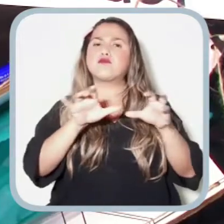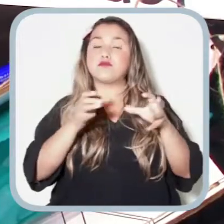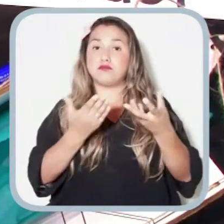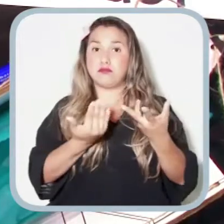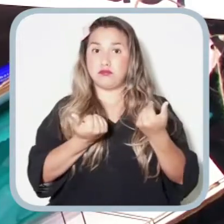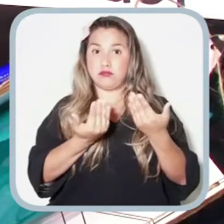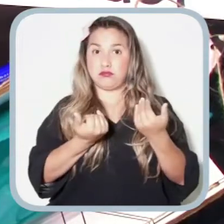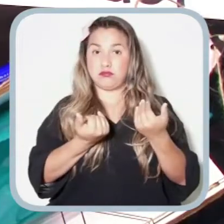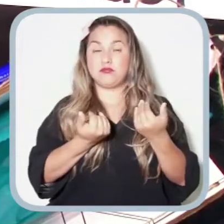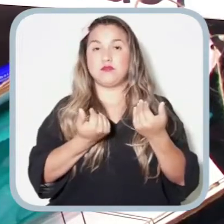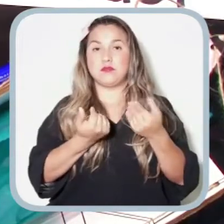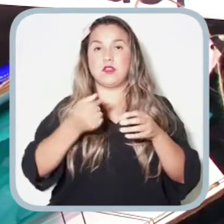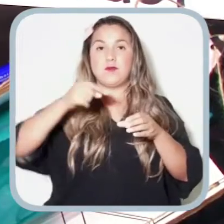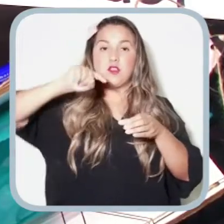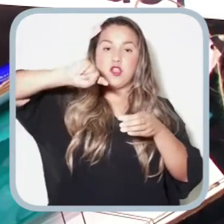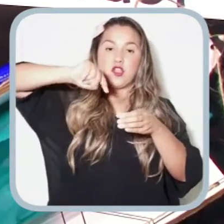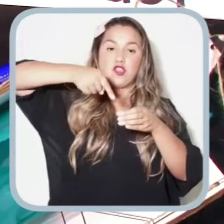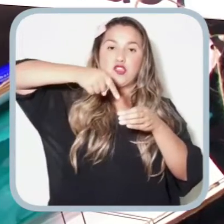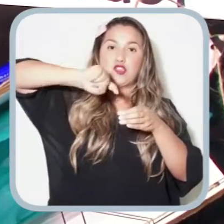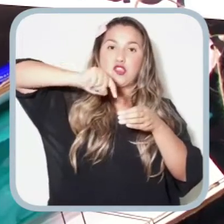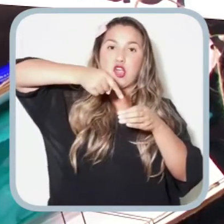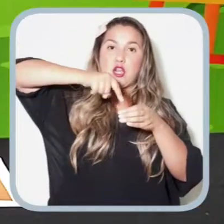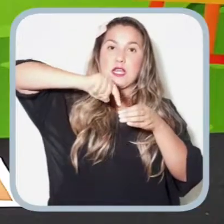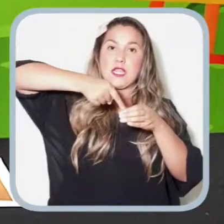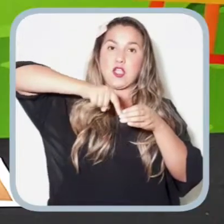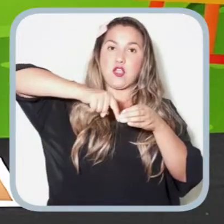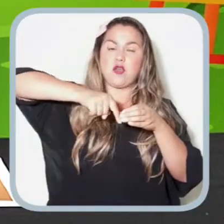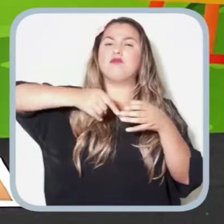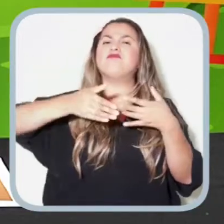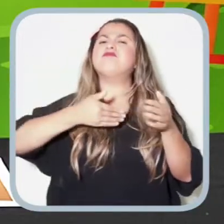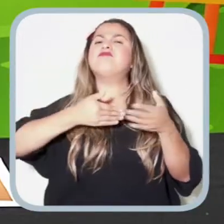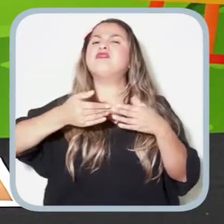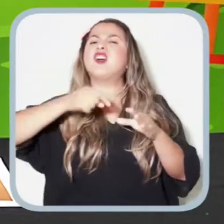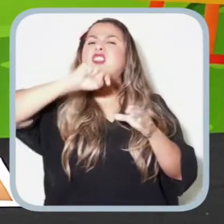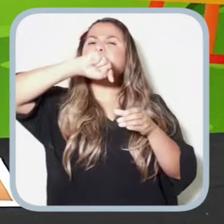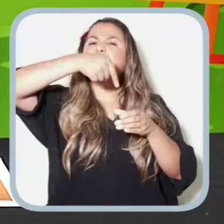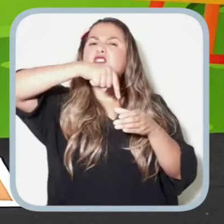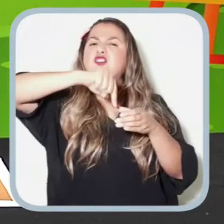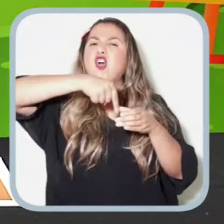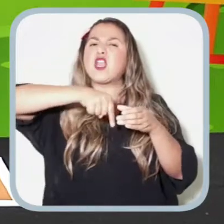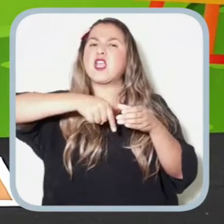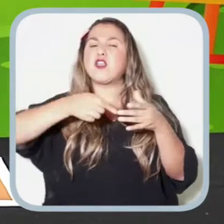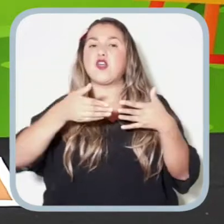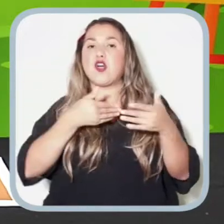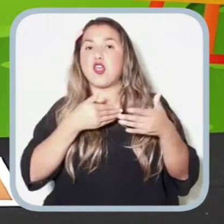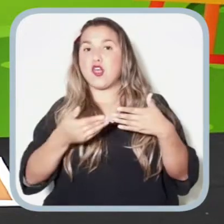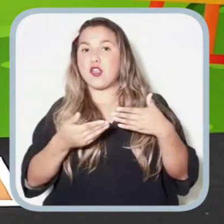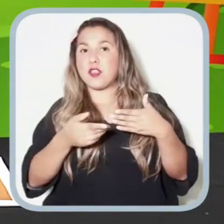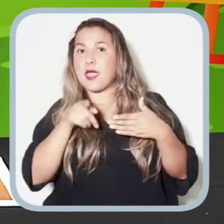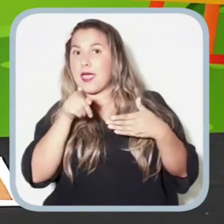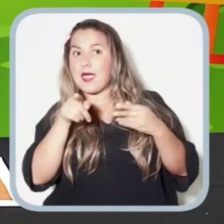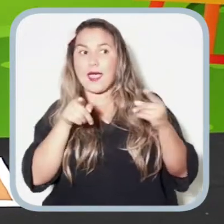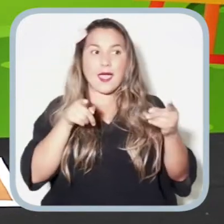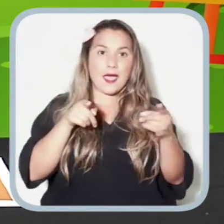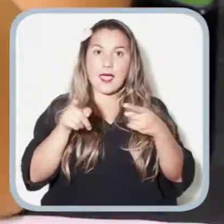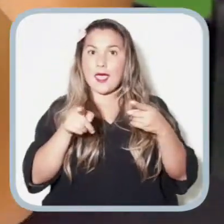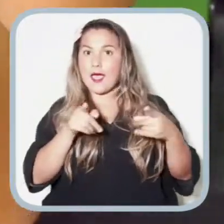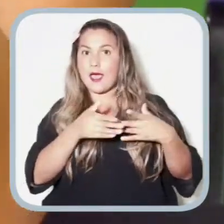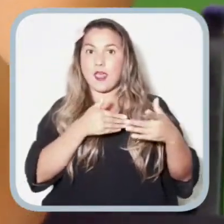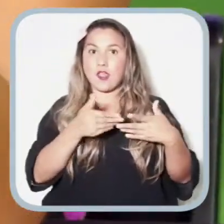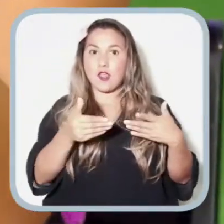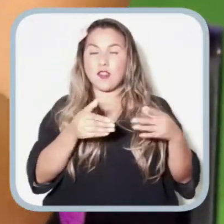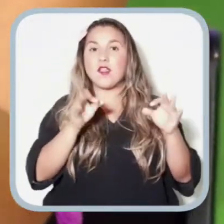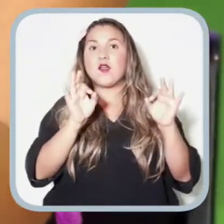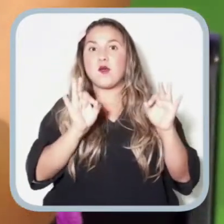dijimos que necesitamos un tornillo escuadra donde irá el tornillo escuadra acá acá va